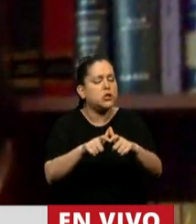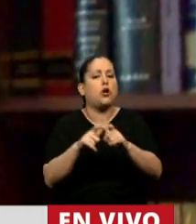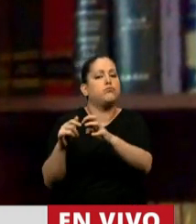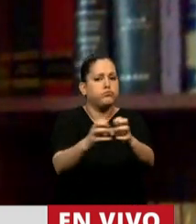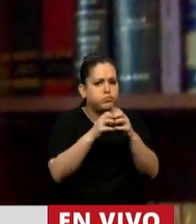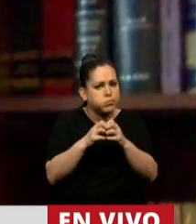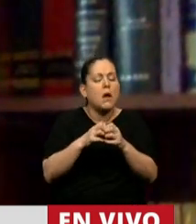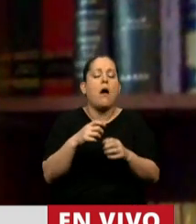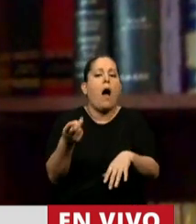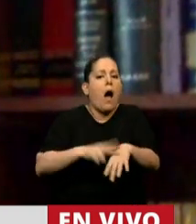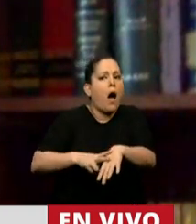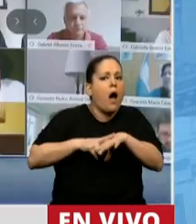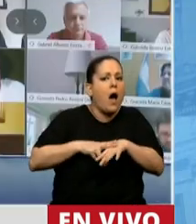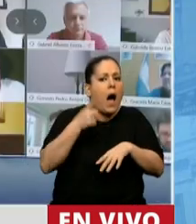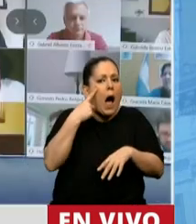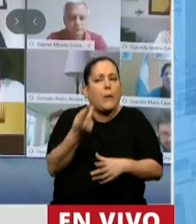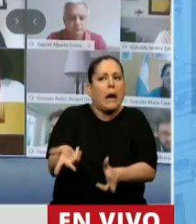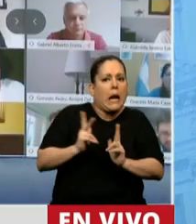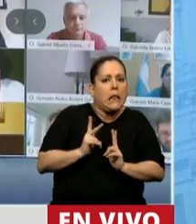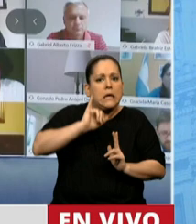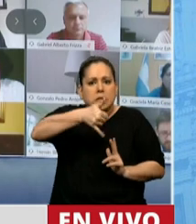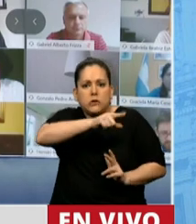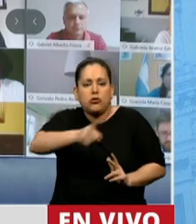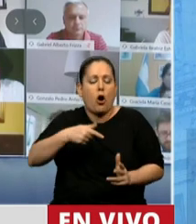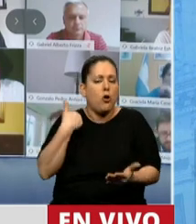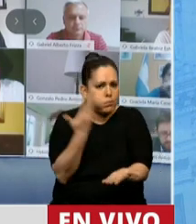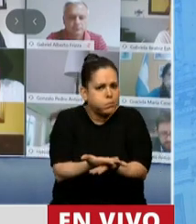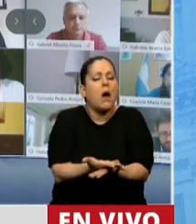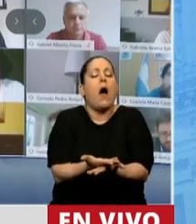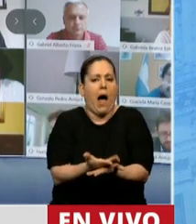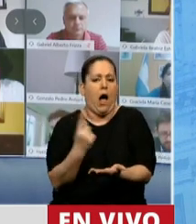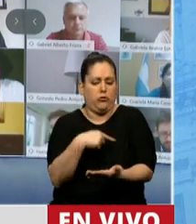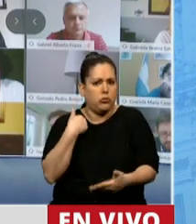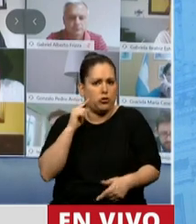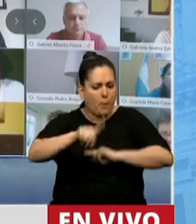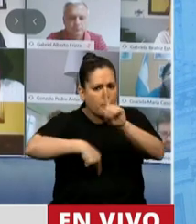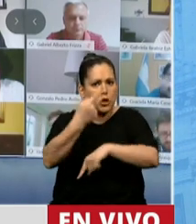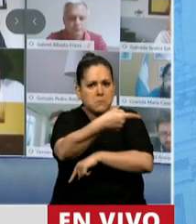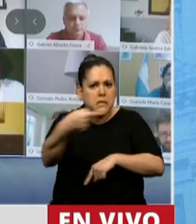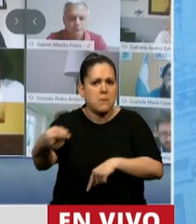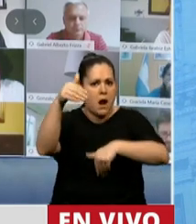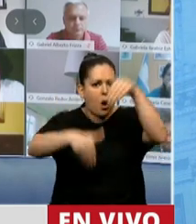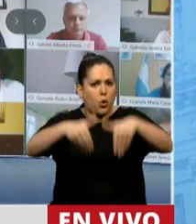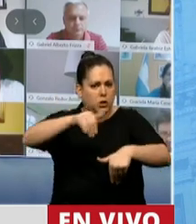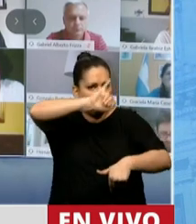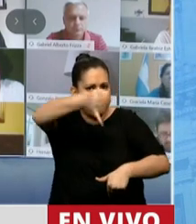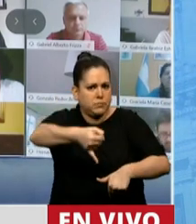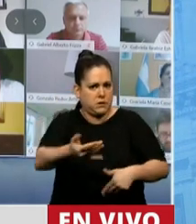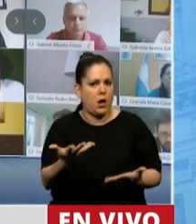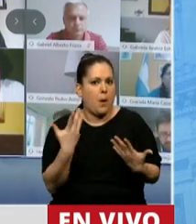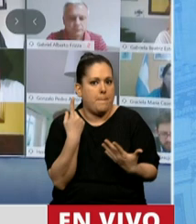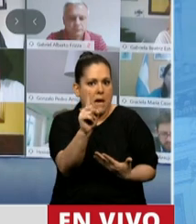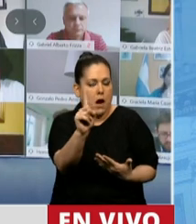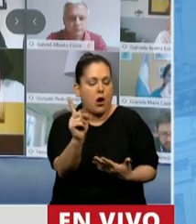comisión nos haga una sugerencia de dictamen que lo votamos inmediatamente en una sesión de la próxima semana pero mínimamente por